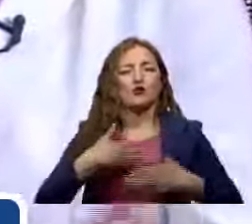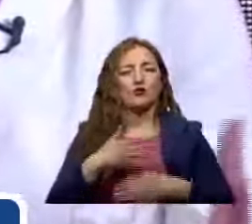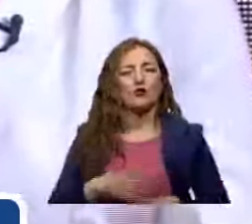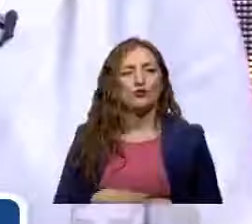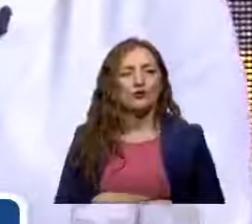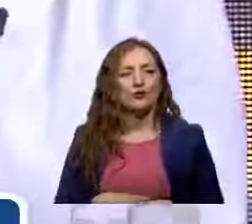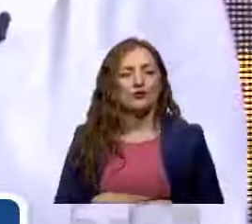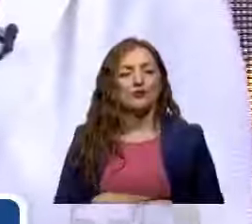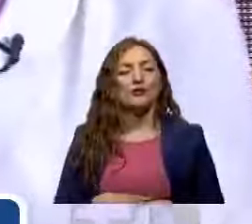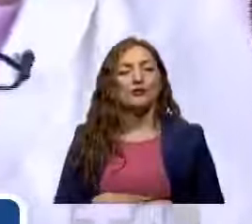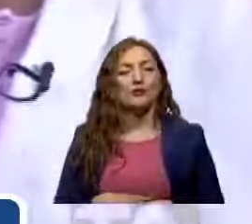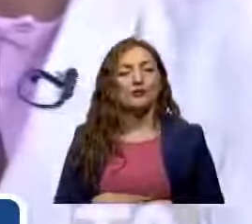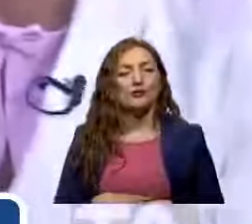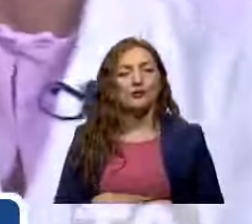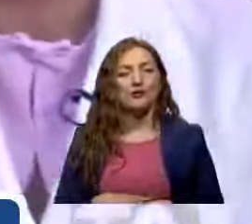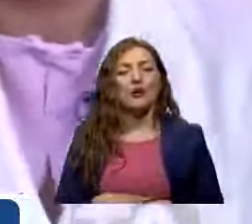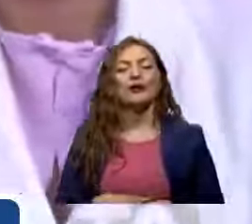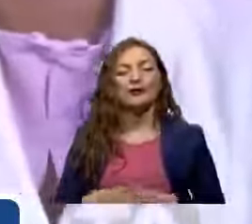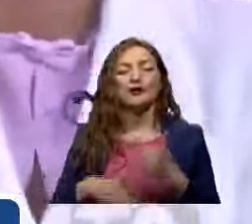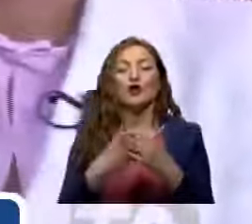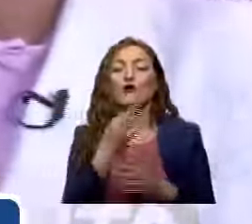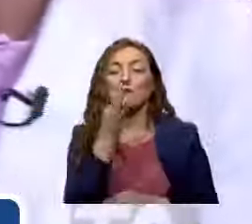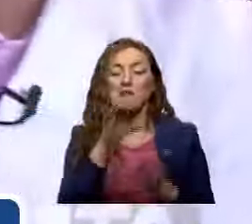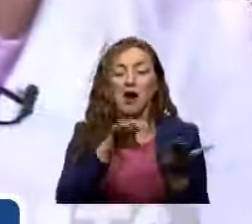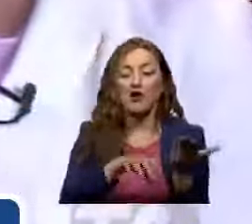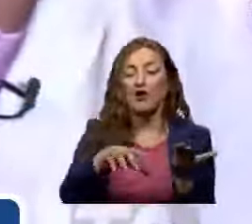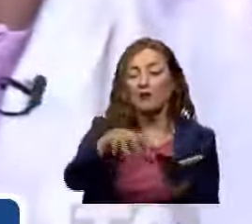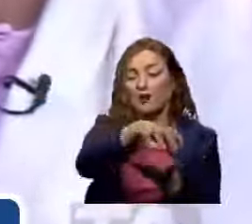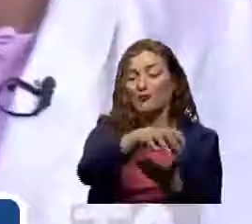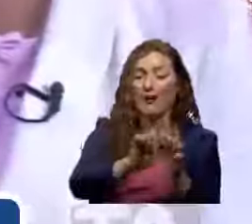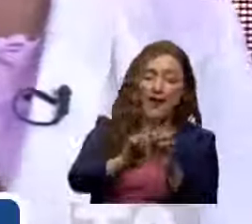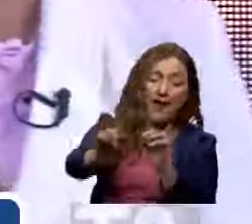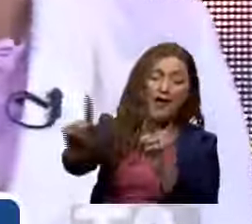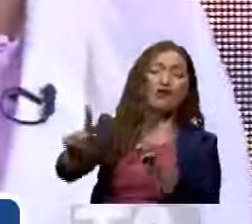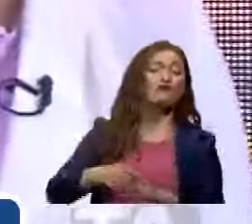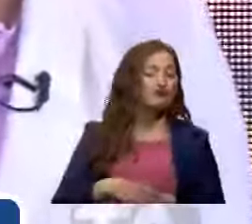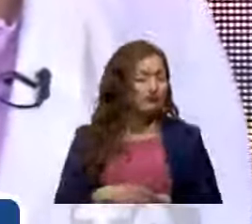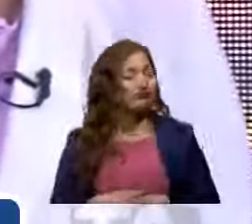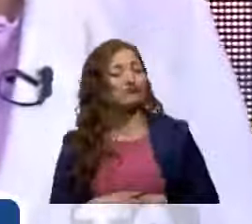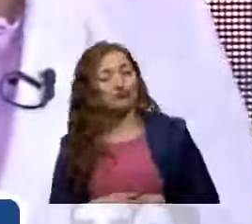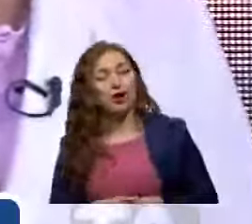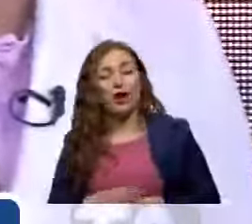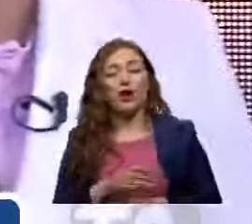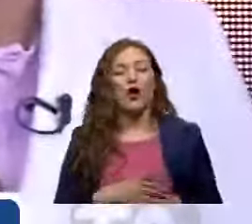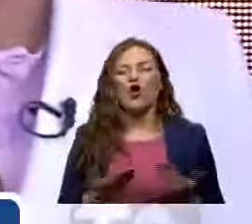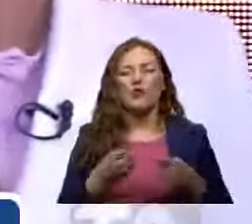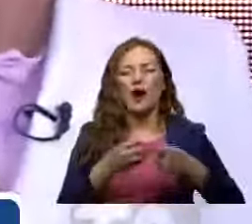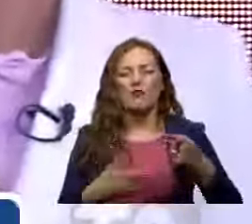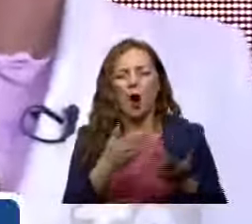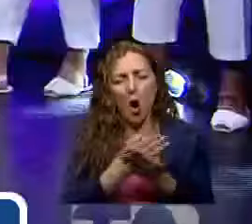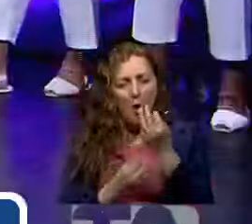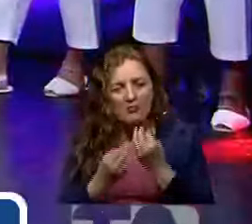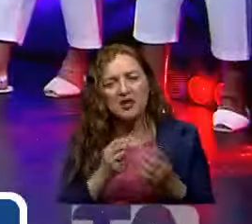Las haciendas. Compras, podemos visitar cada una de nuestras parroquias urbanas y rurales, que también se caracterizan por lo